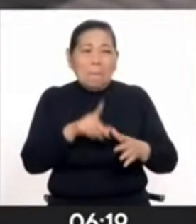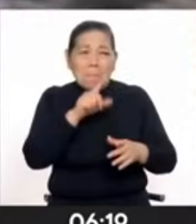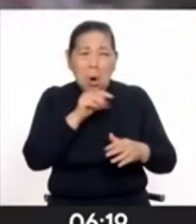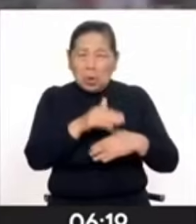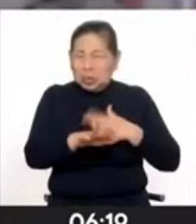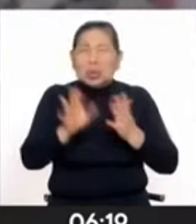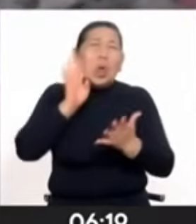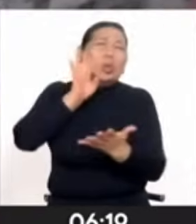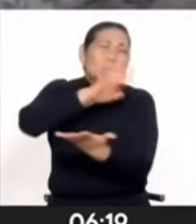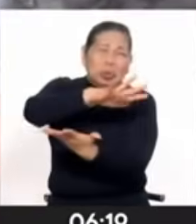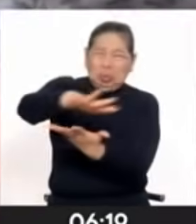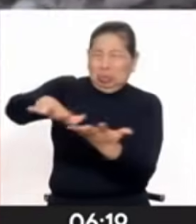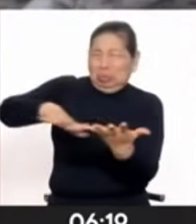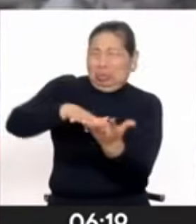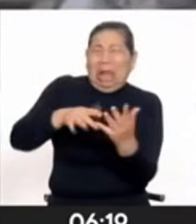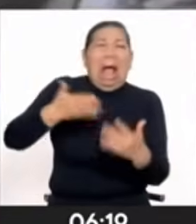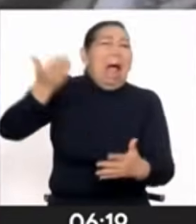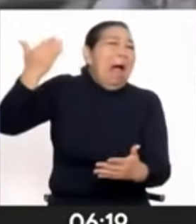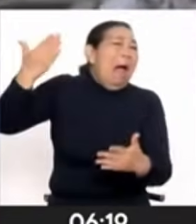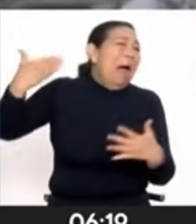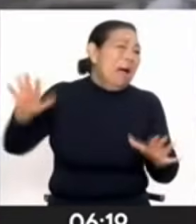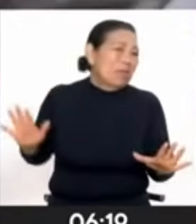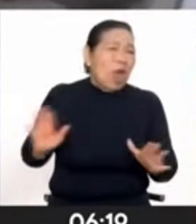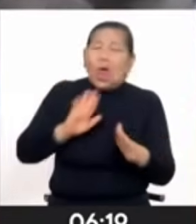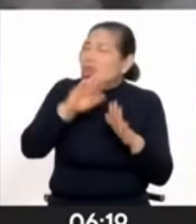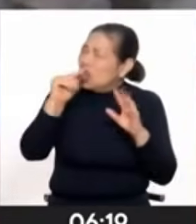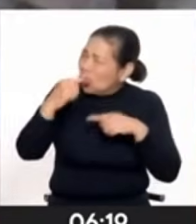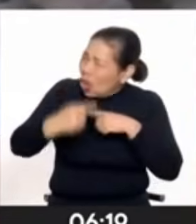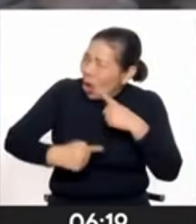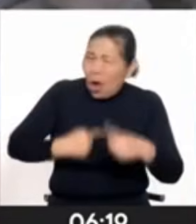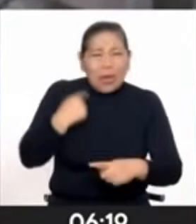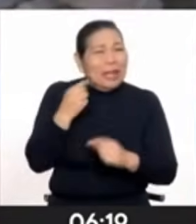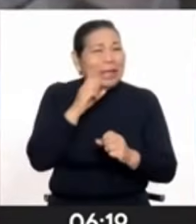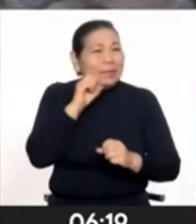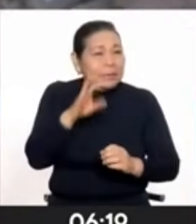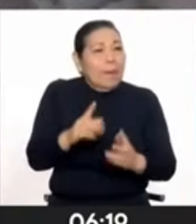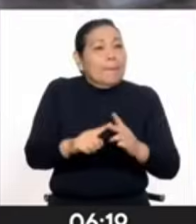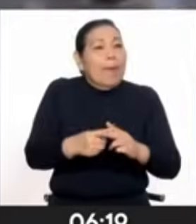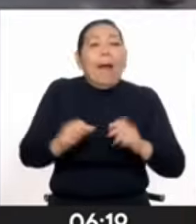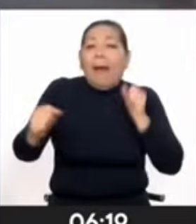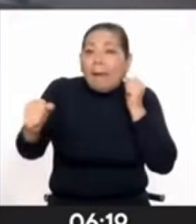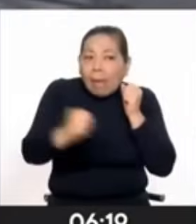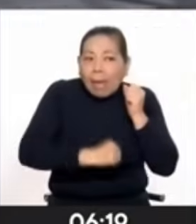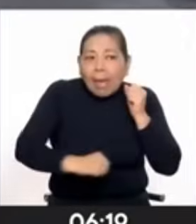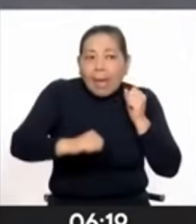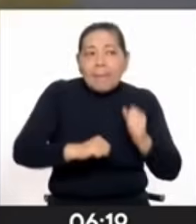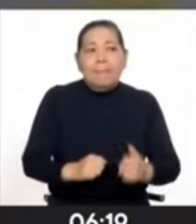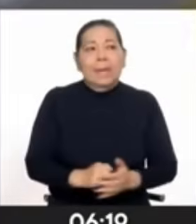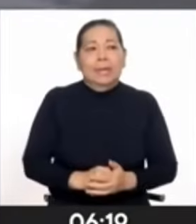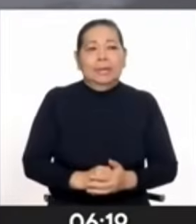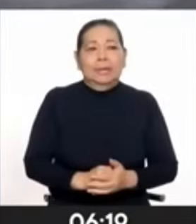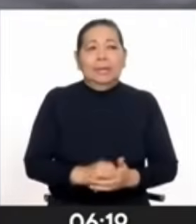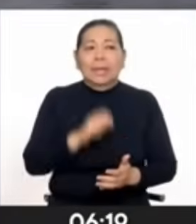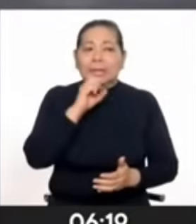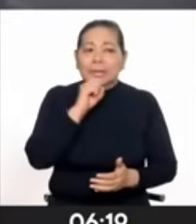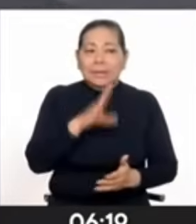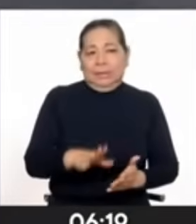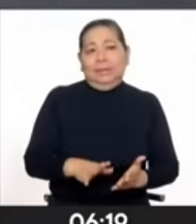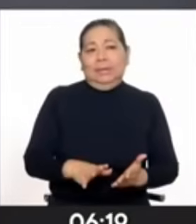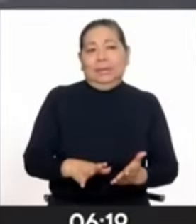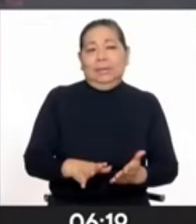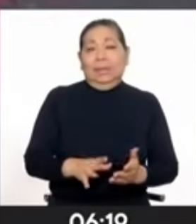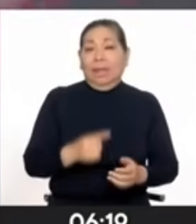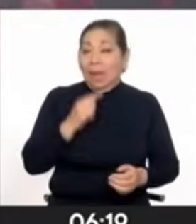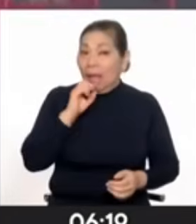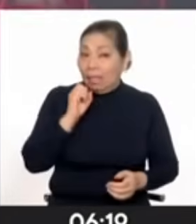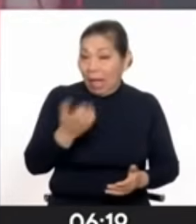todo cochinada y media era. Nosotros todos en la frente hemos empezado a limpiar, a botar. Américo, ¿ya les habían advertido que los iban a